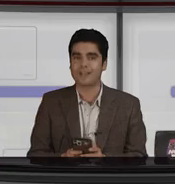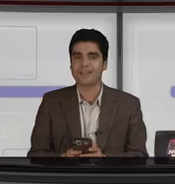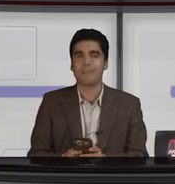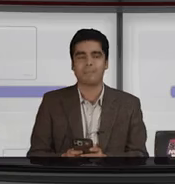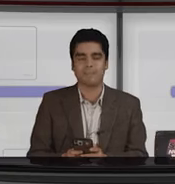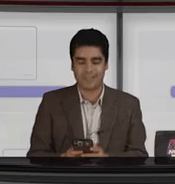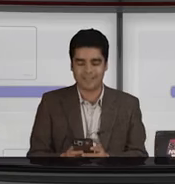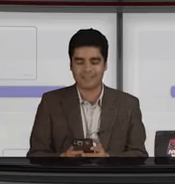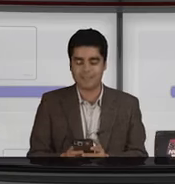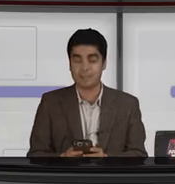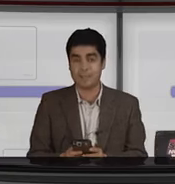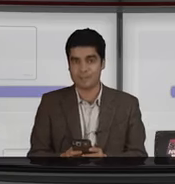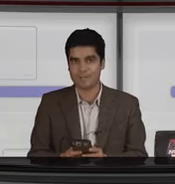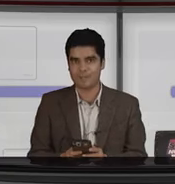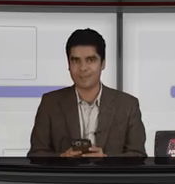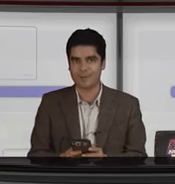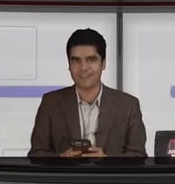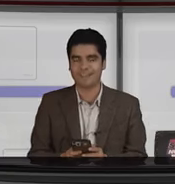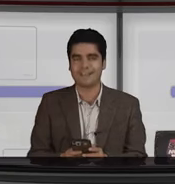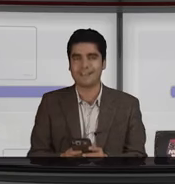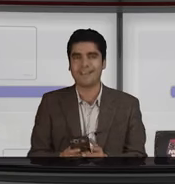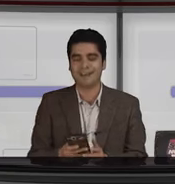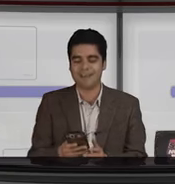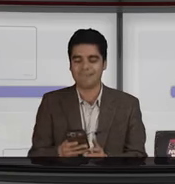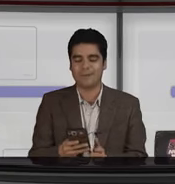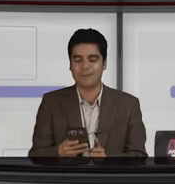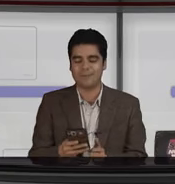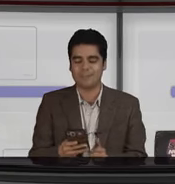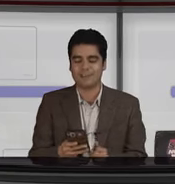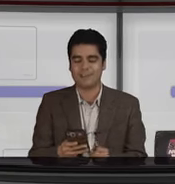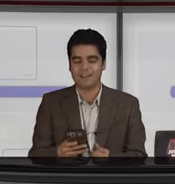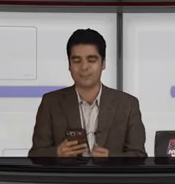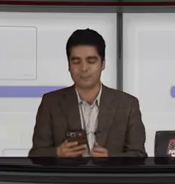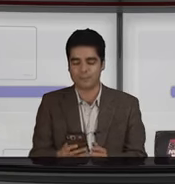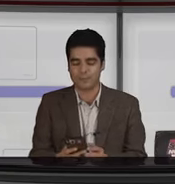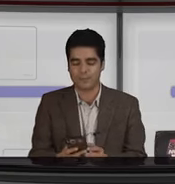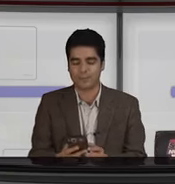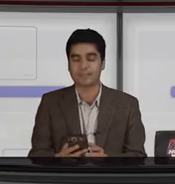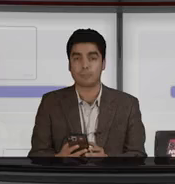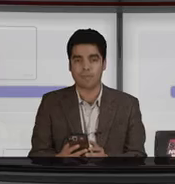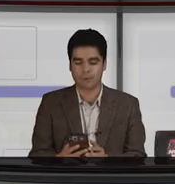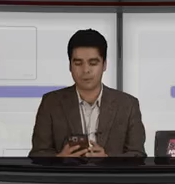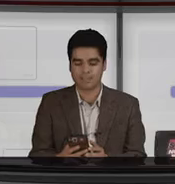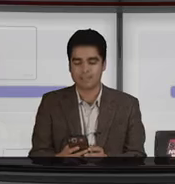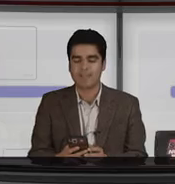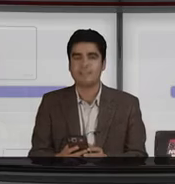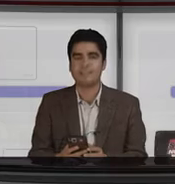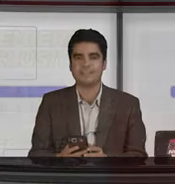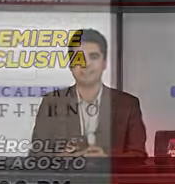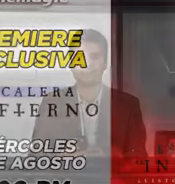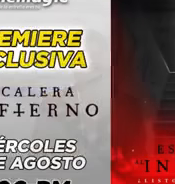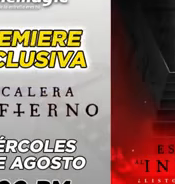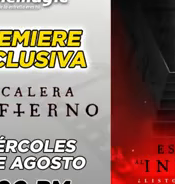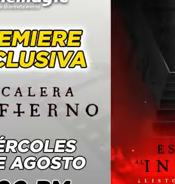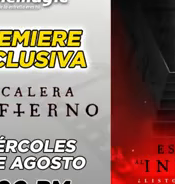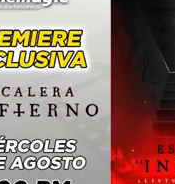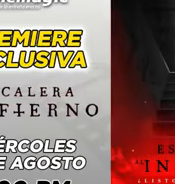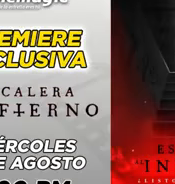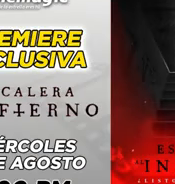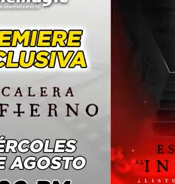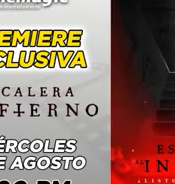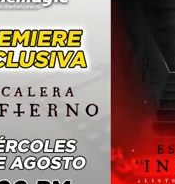nos trae Cinemagic, porque trae la premier exclusiva este miércoles 17 de agosto